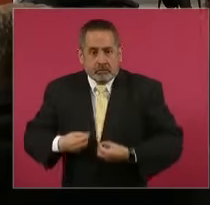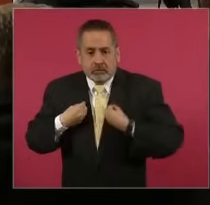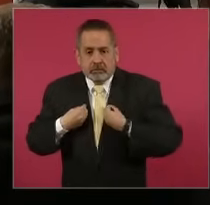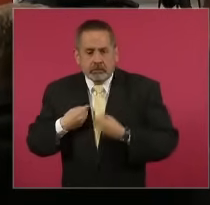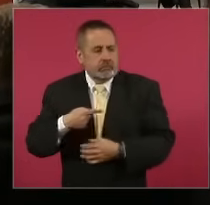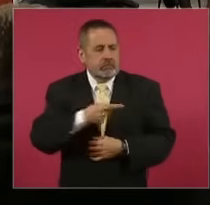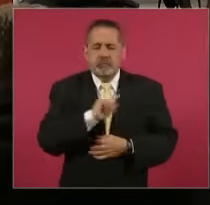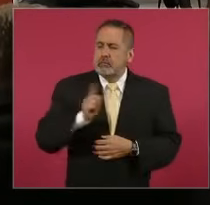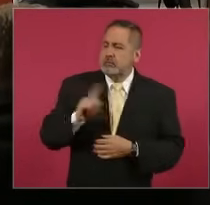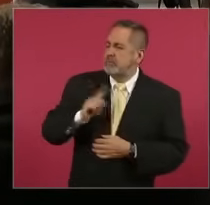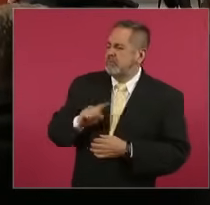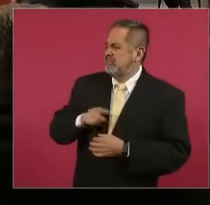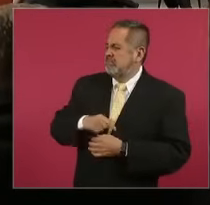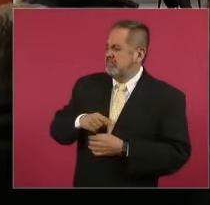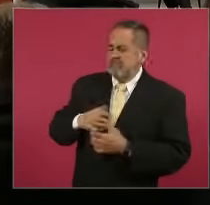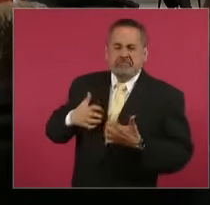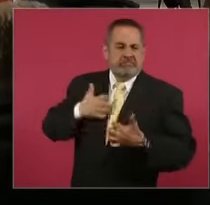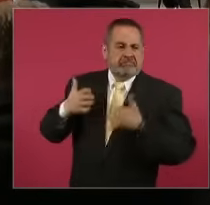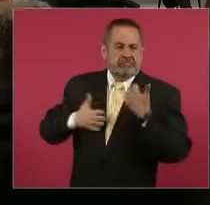cuántos